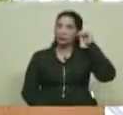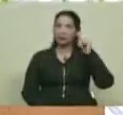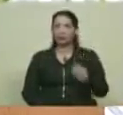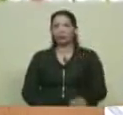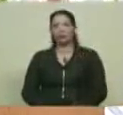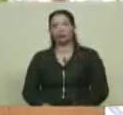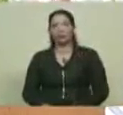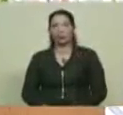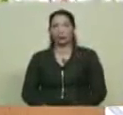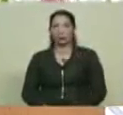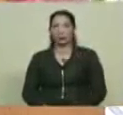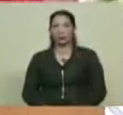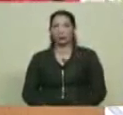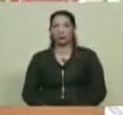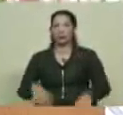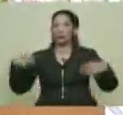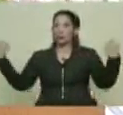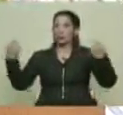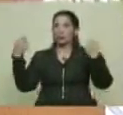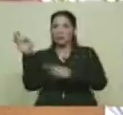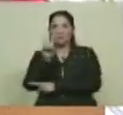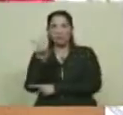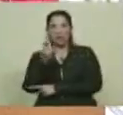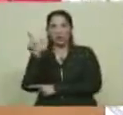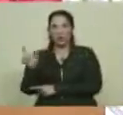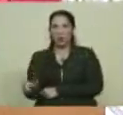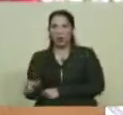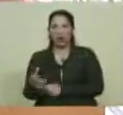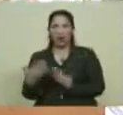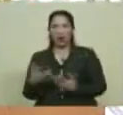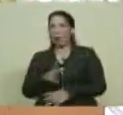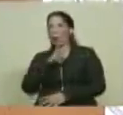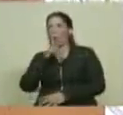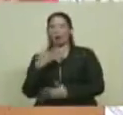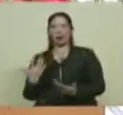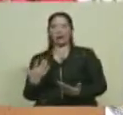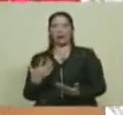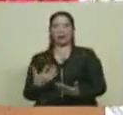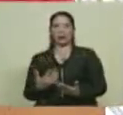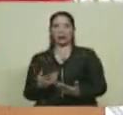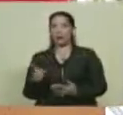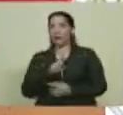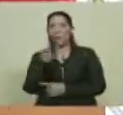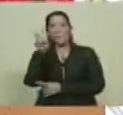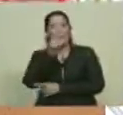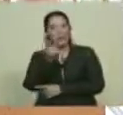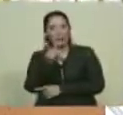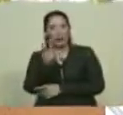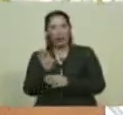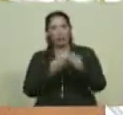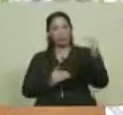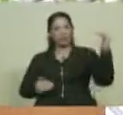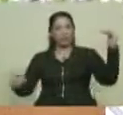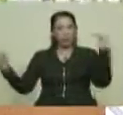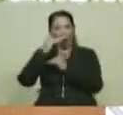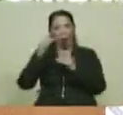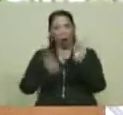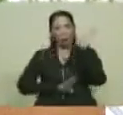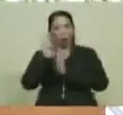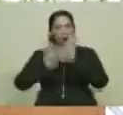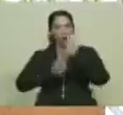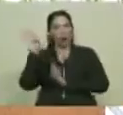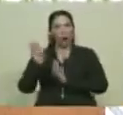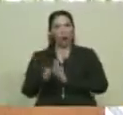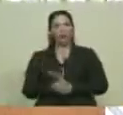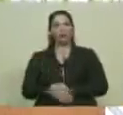nos han llamado. Y una gran campaña, Venezuela se va a hundir, Venezuela no se va a hundir, hermanos y hermanas, Venezuela va a florecer y se